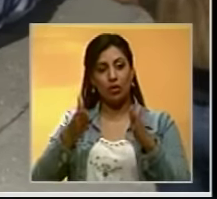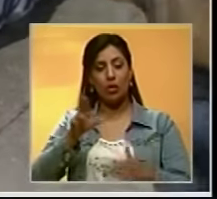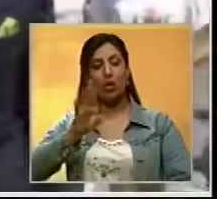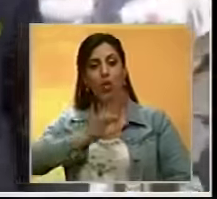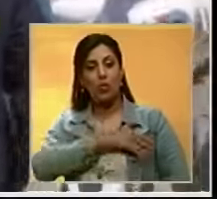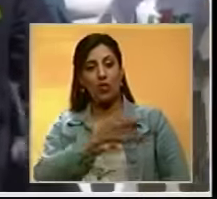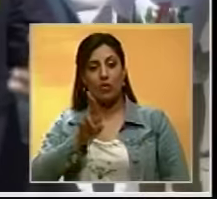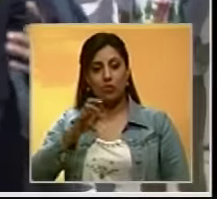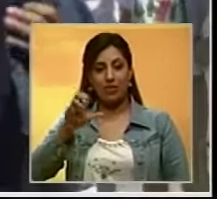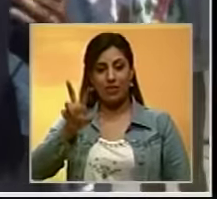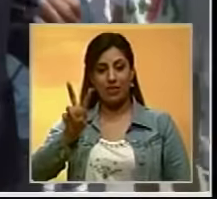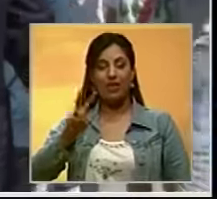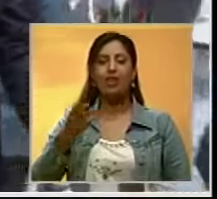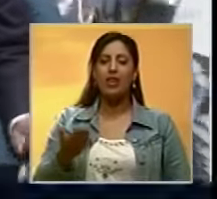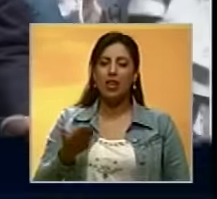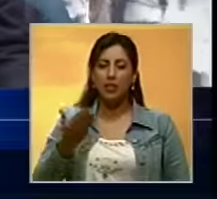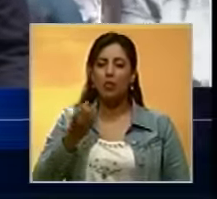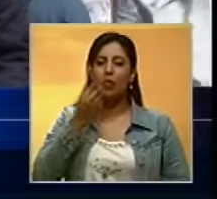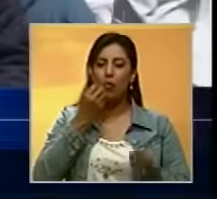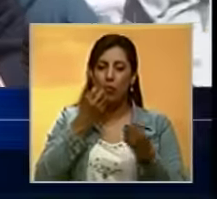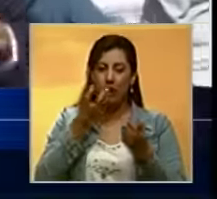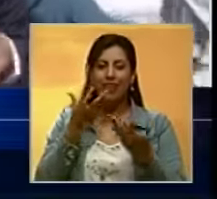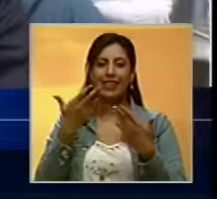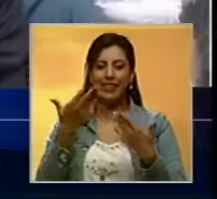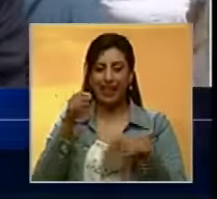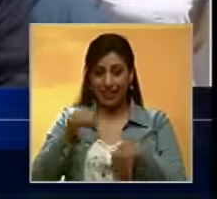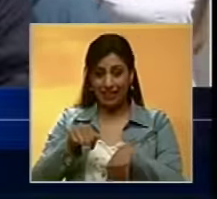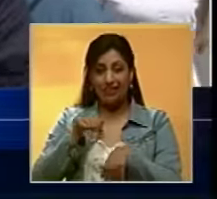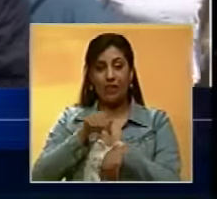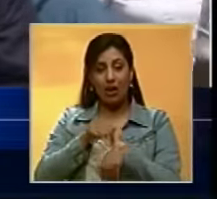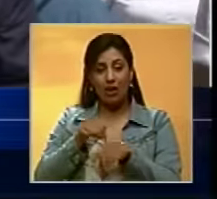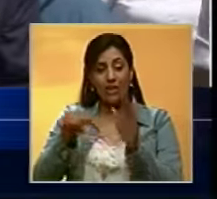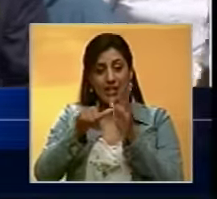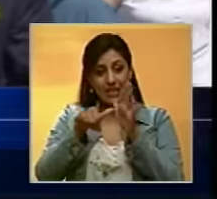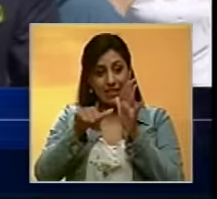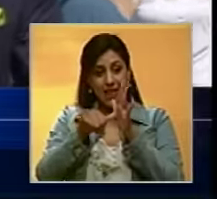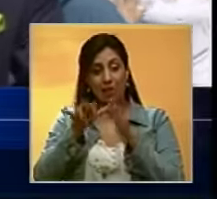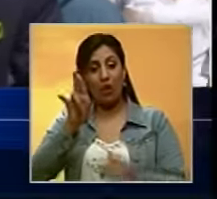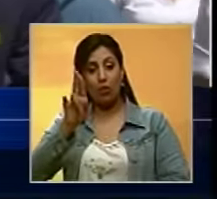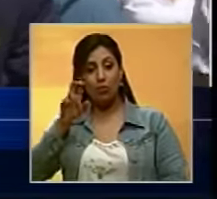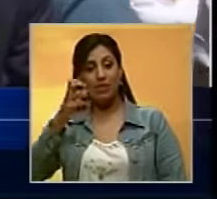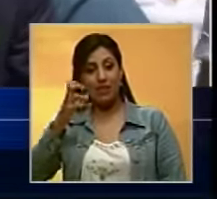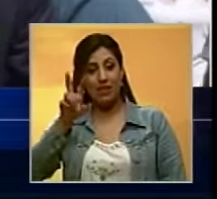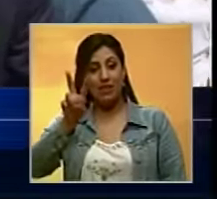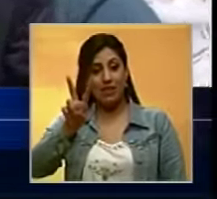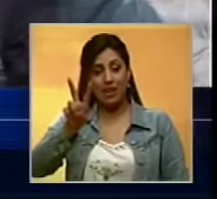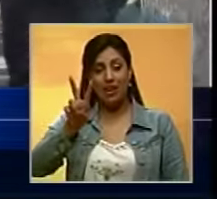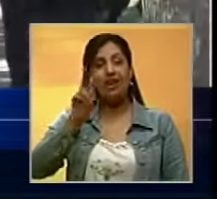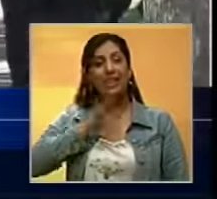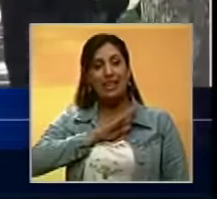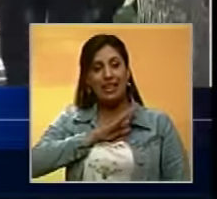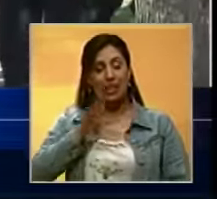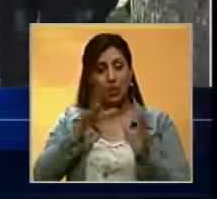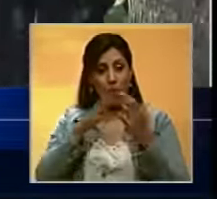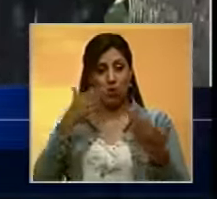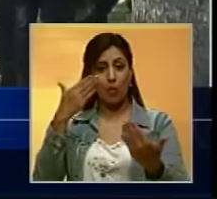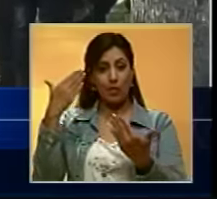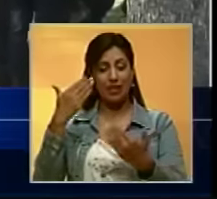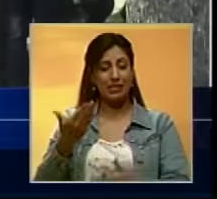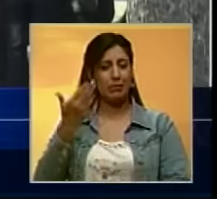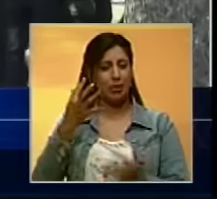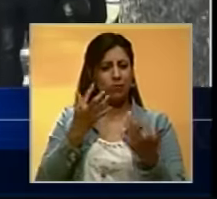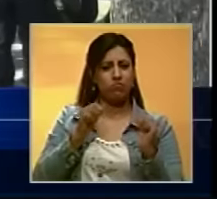universidad Central es importante destacar amigos televidentes que este ahora en los alrededores de la universidad central de Venezuela se encuentra un grupo